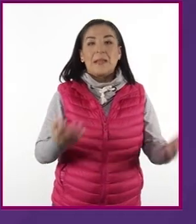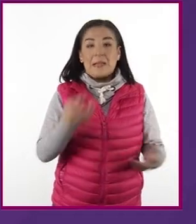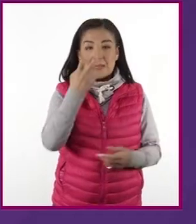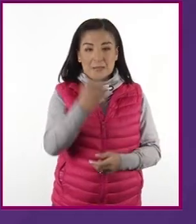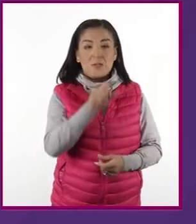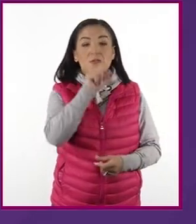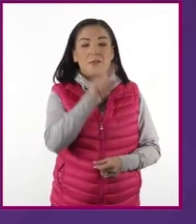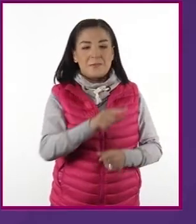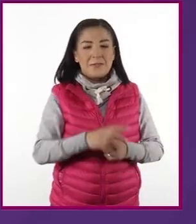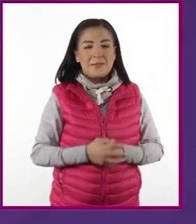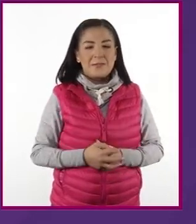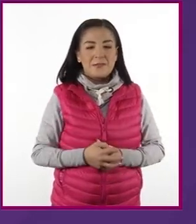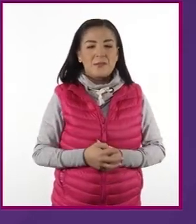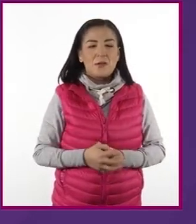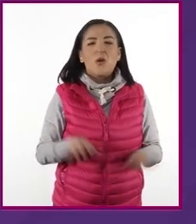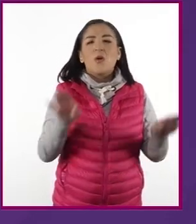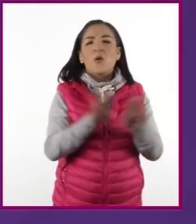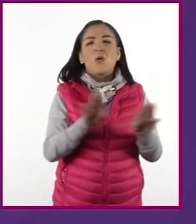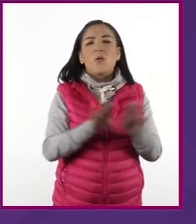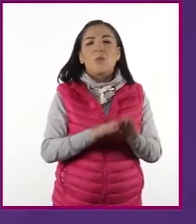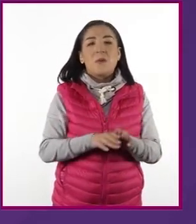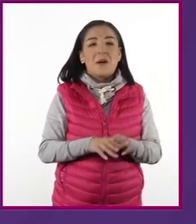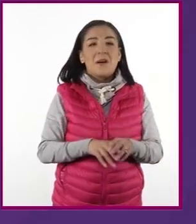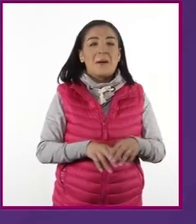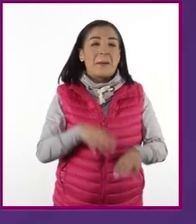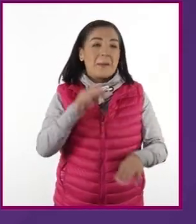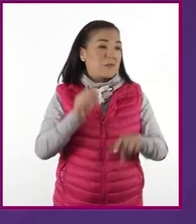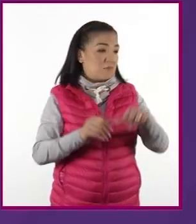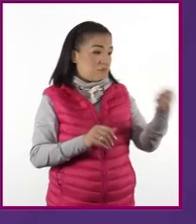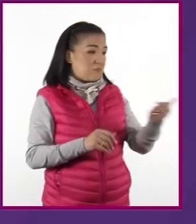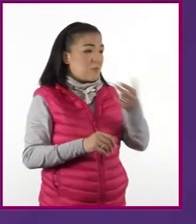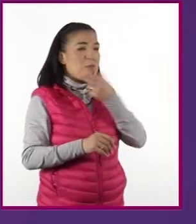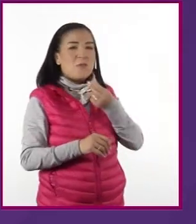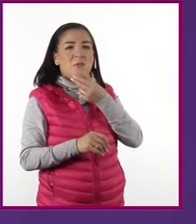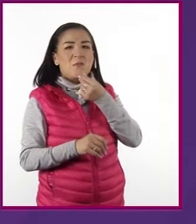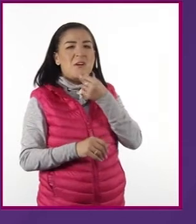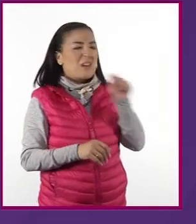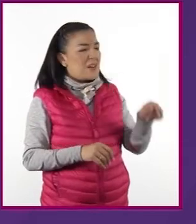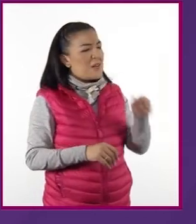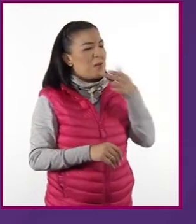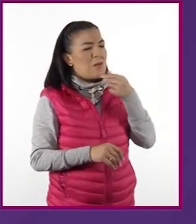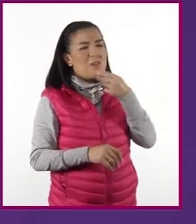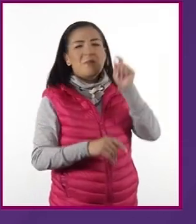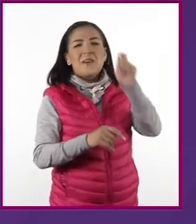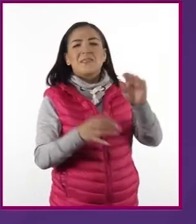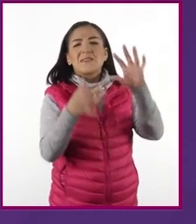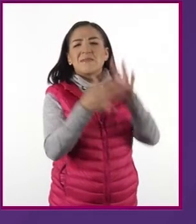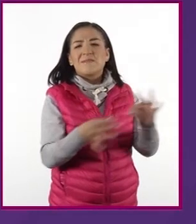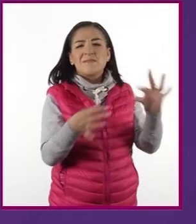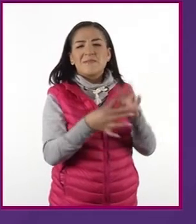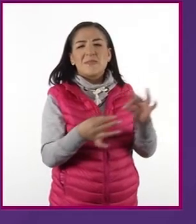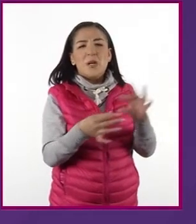hacemos con lo masculino en los relatos de los escritores varones. La